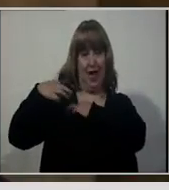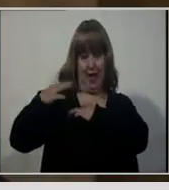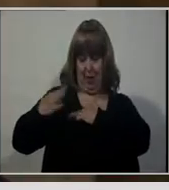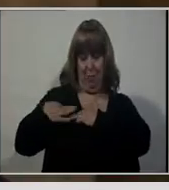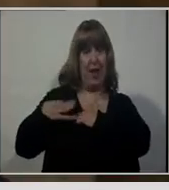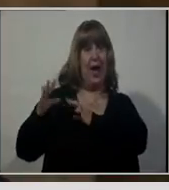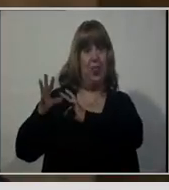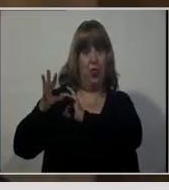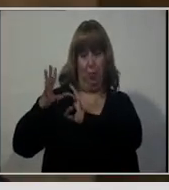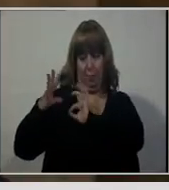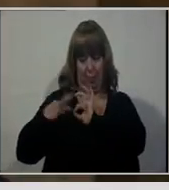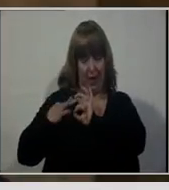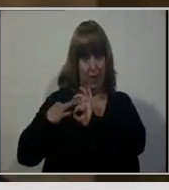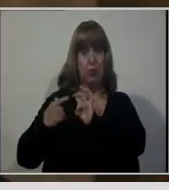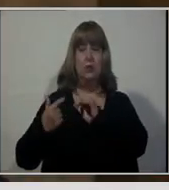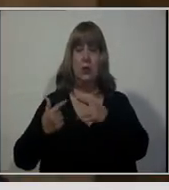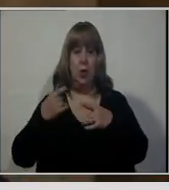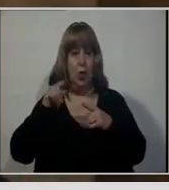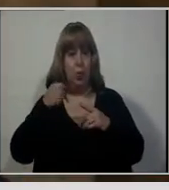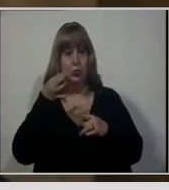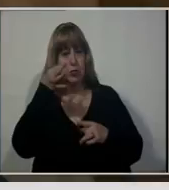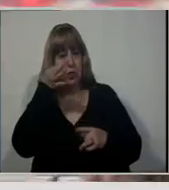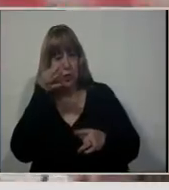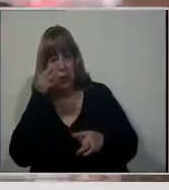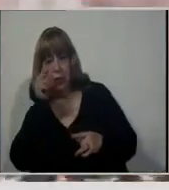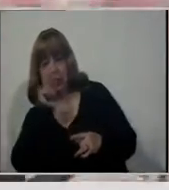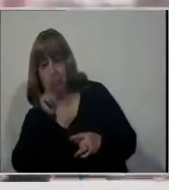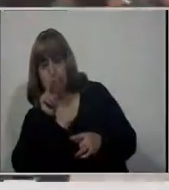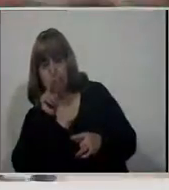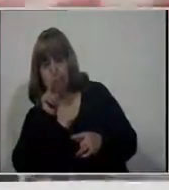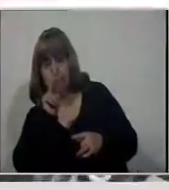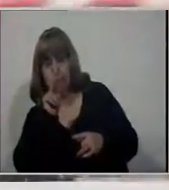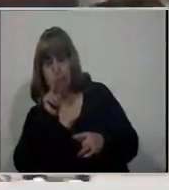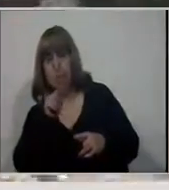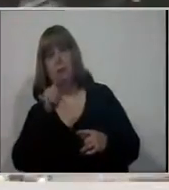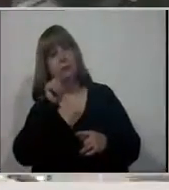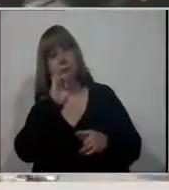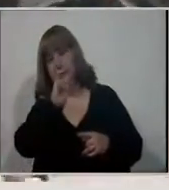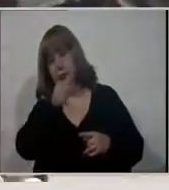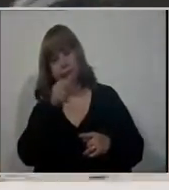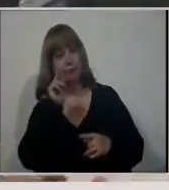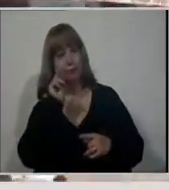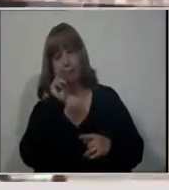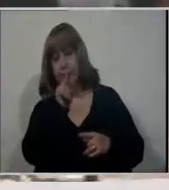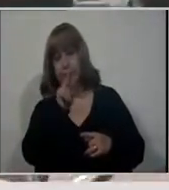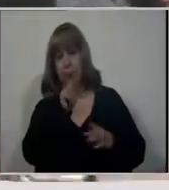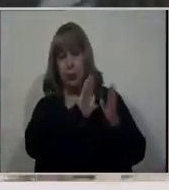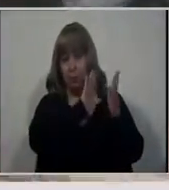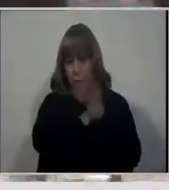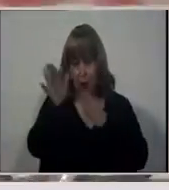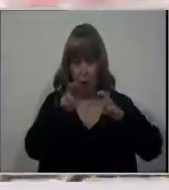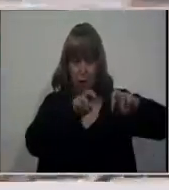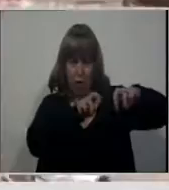reconocimiento positivo de testigos presenciales del hecho que los observan cuando se van